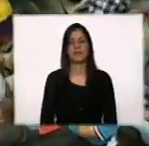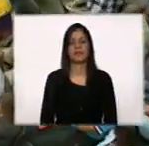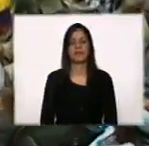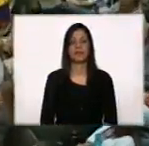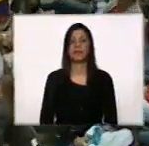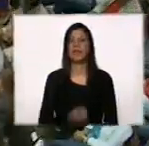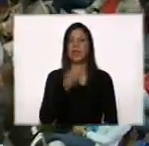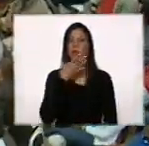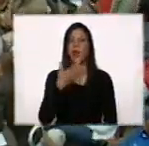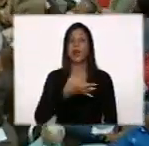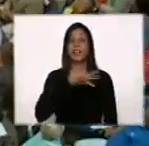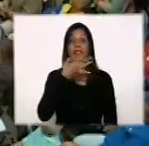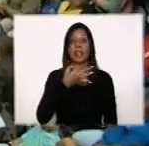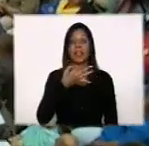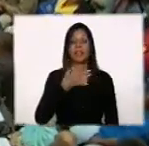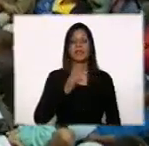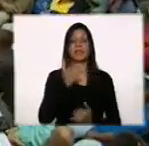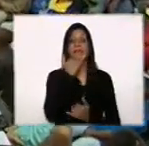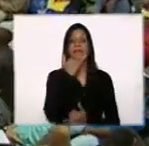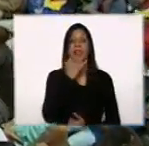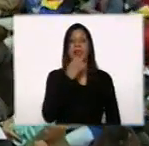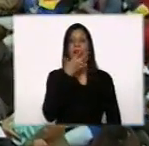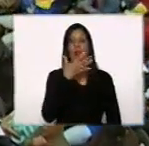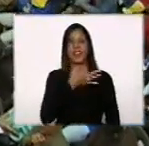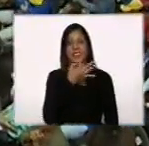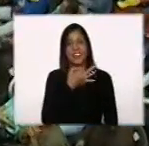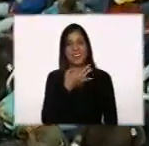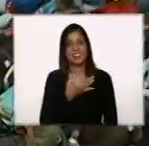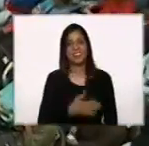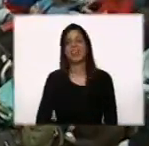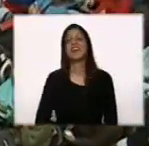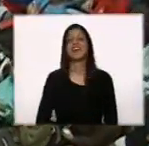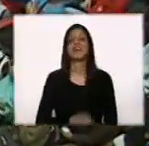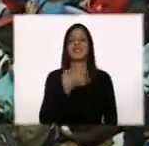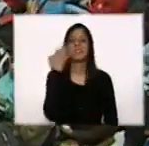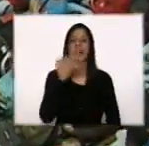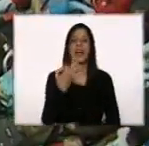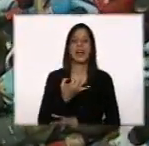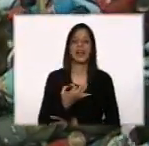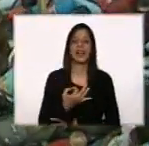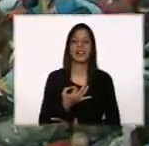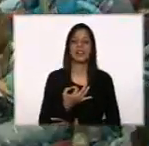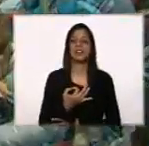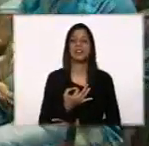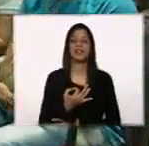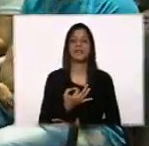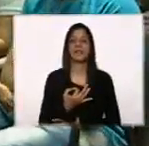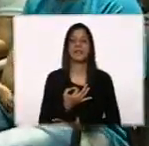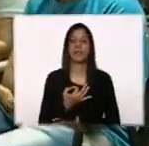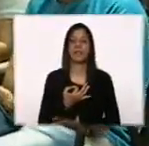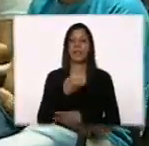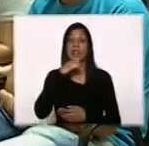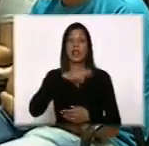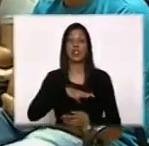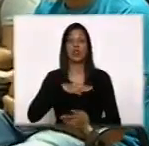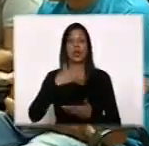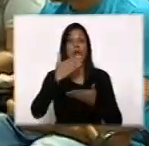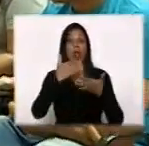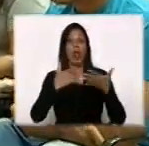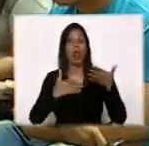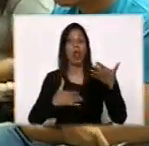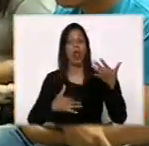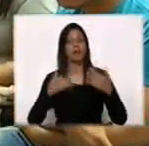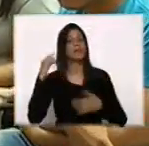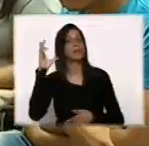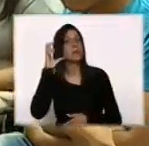Bueno, buenas tardes, buenos días. Buenas tardes. Realmente, después de esta contextualización histórica que acaba de hacer el